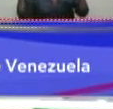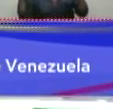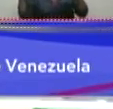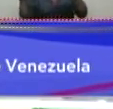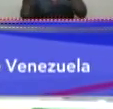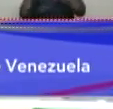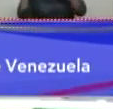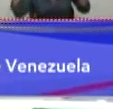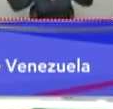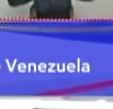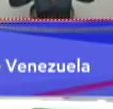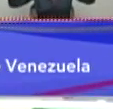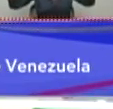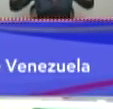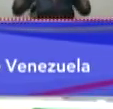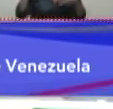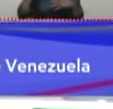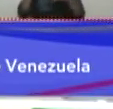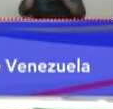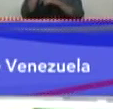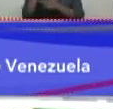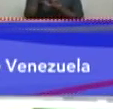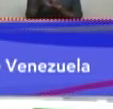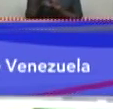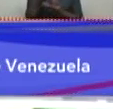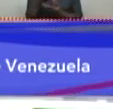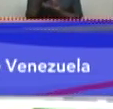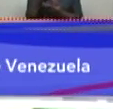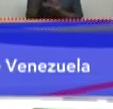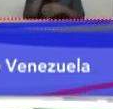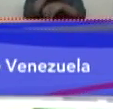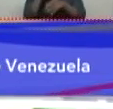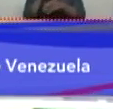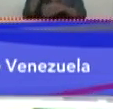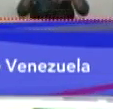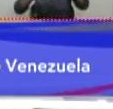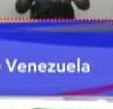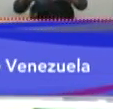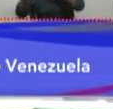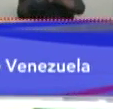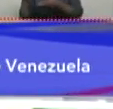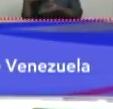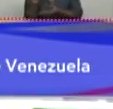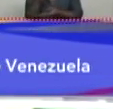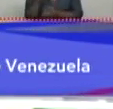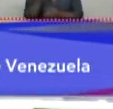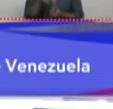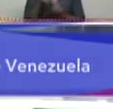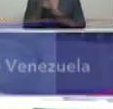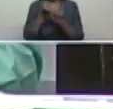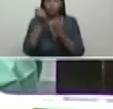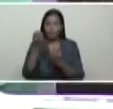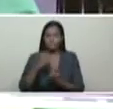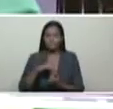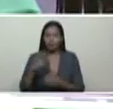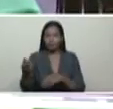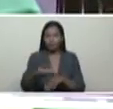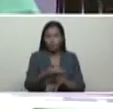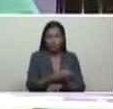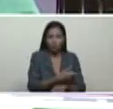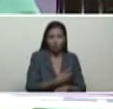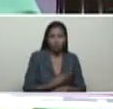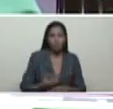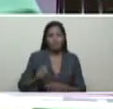son las lluvias para el periodo de siembra y de cosecha en el